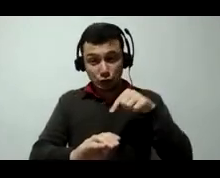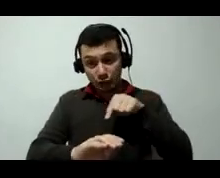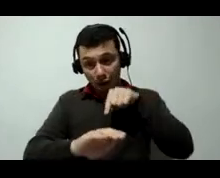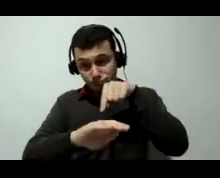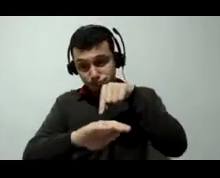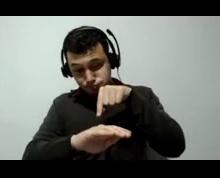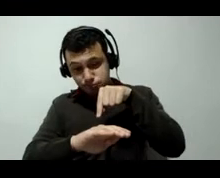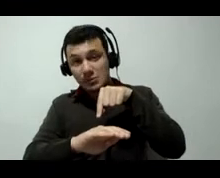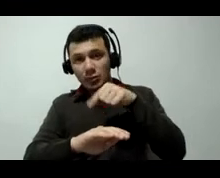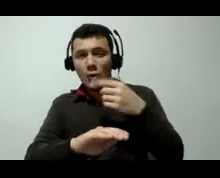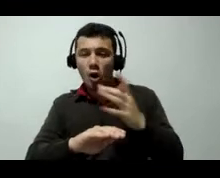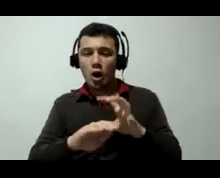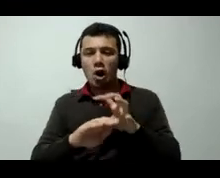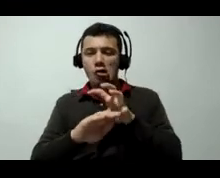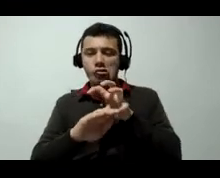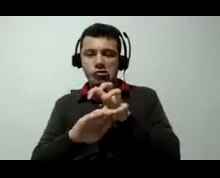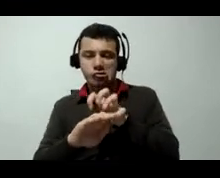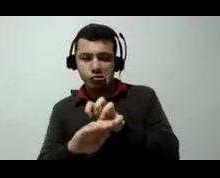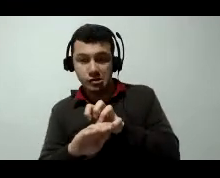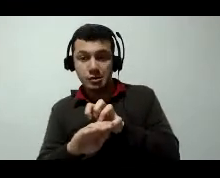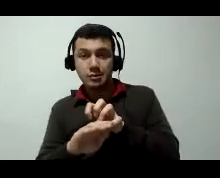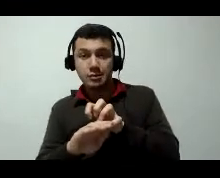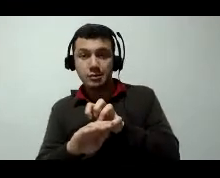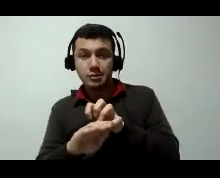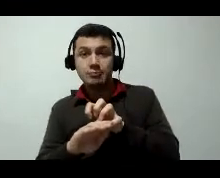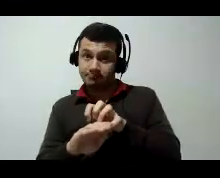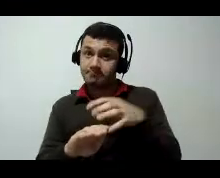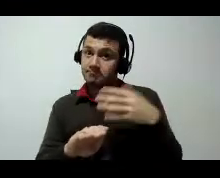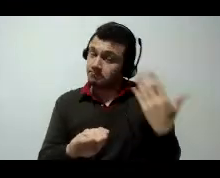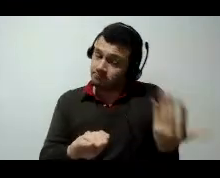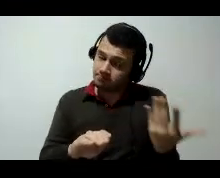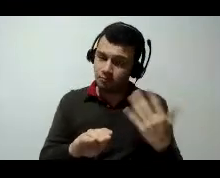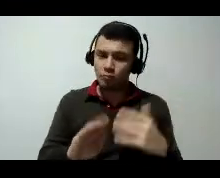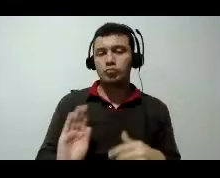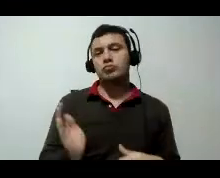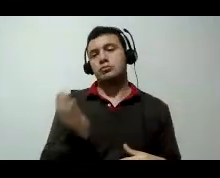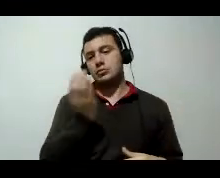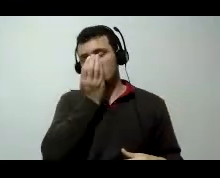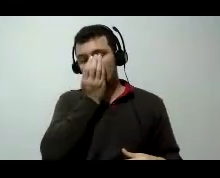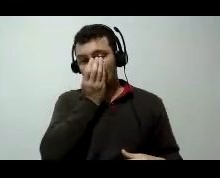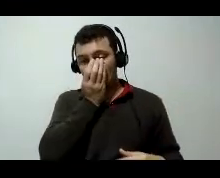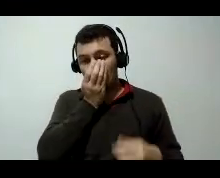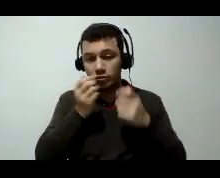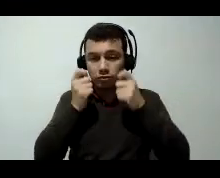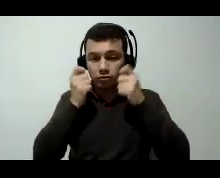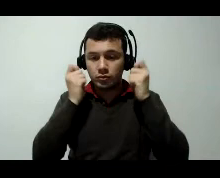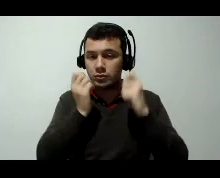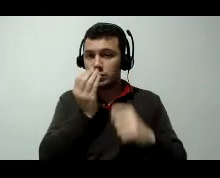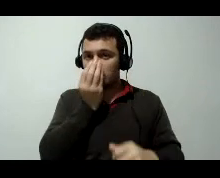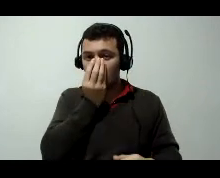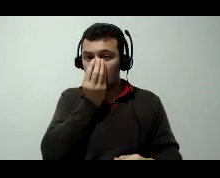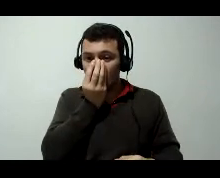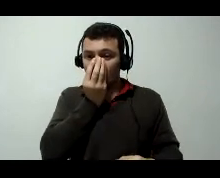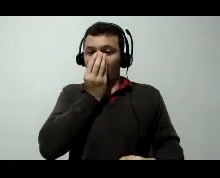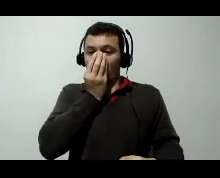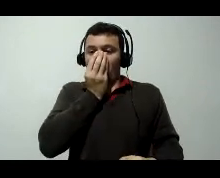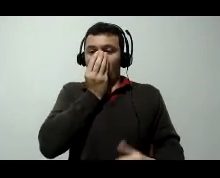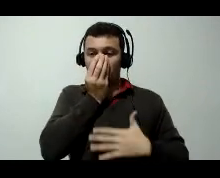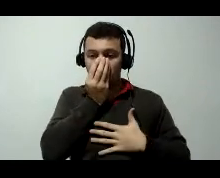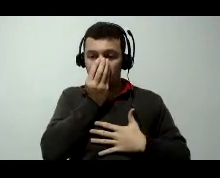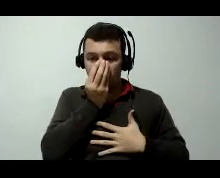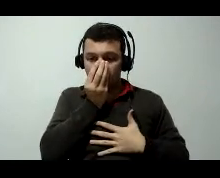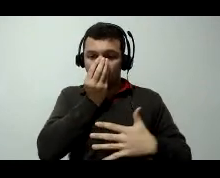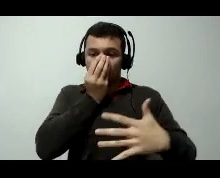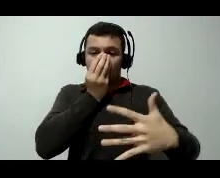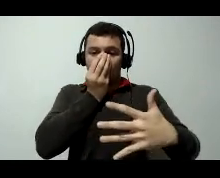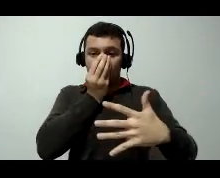deteriorando y si en el momento en el que se la coloquen, hagan la prueba de inspiración y de expiración, si